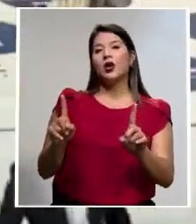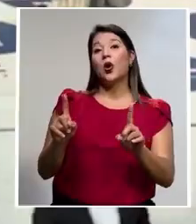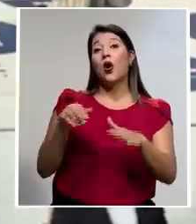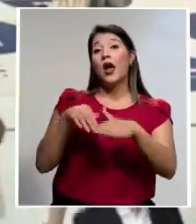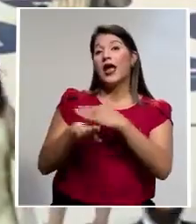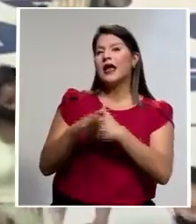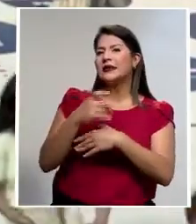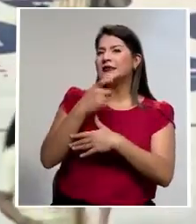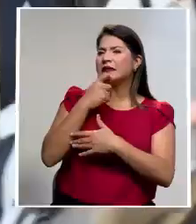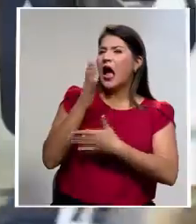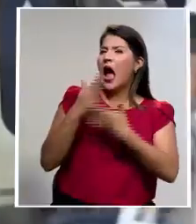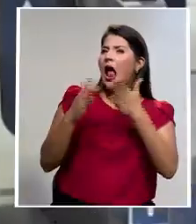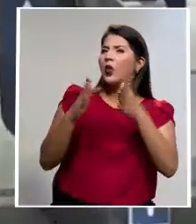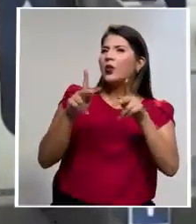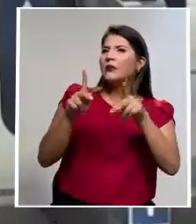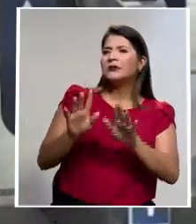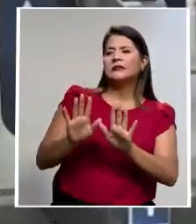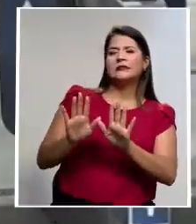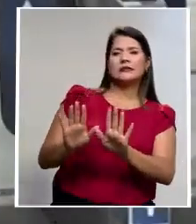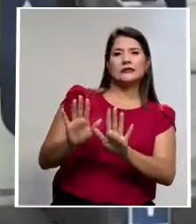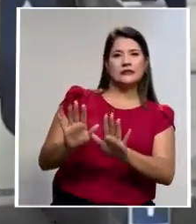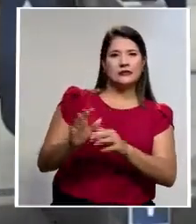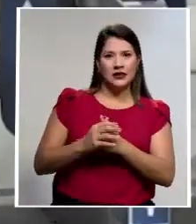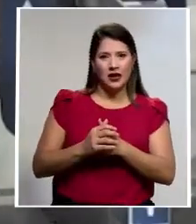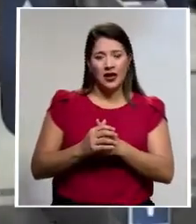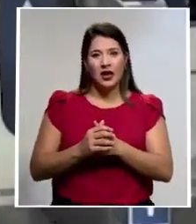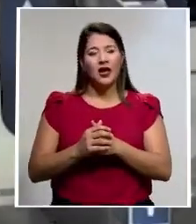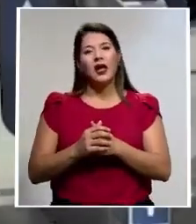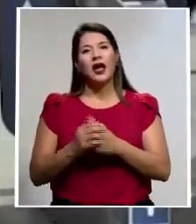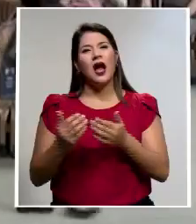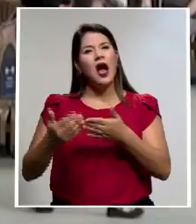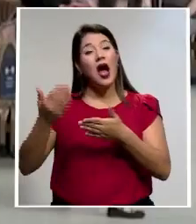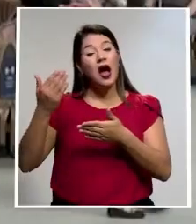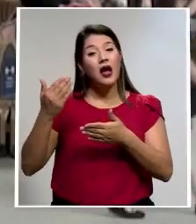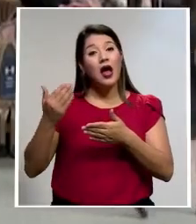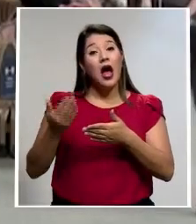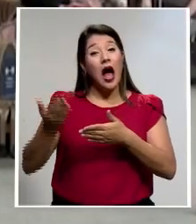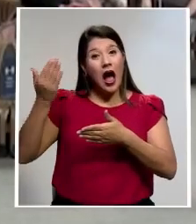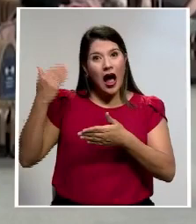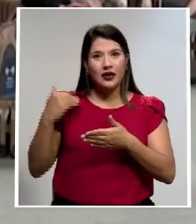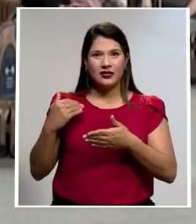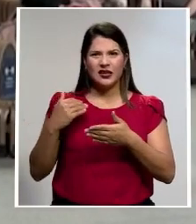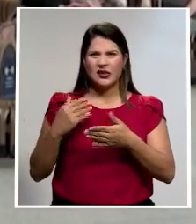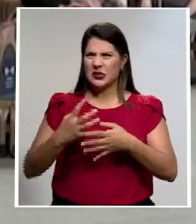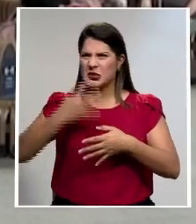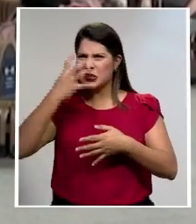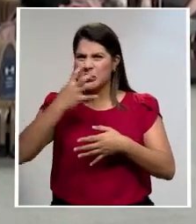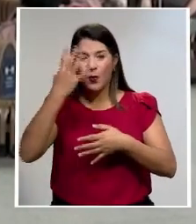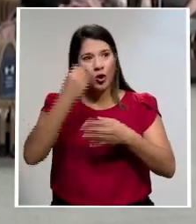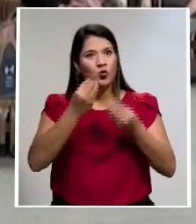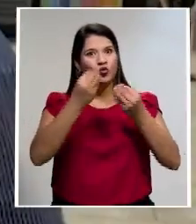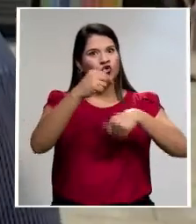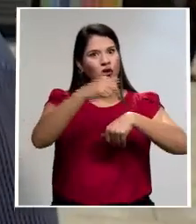reinaba cierta cautela, lejos de la euforia despertada meses atrás con el fin del duro y largo confinamiento